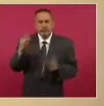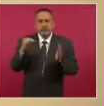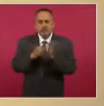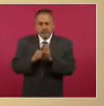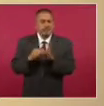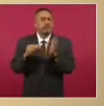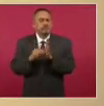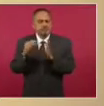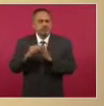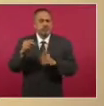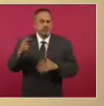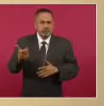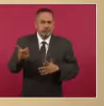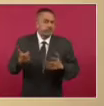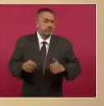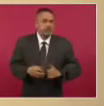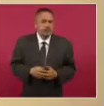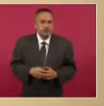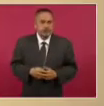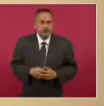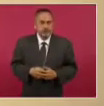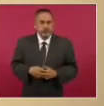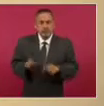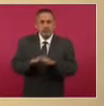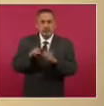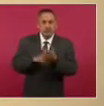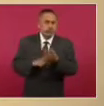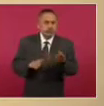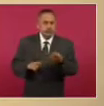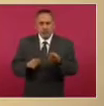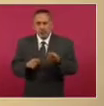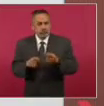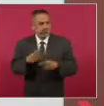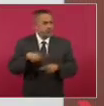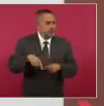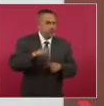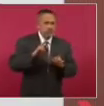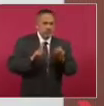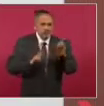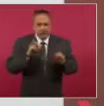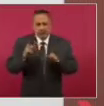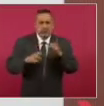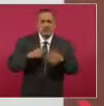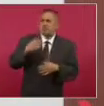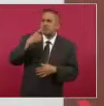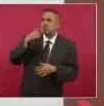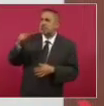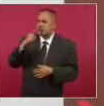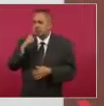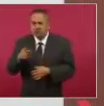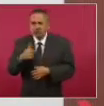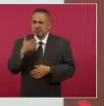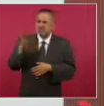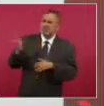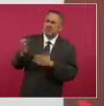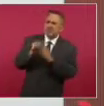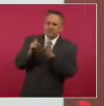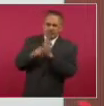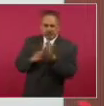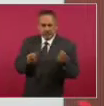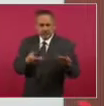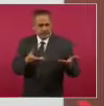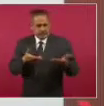183,000 millones de pesos. La cantidad de dudas, de denuncias, de solicitudes que llegan a